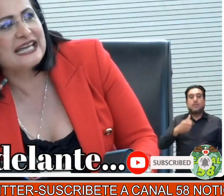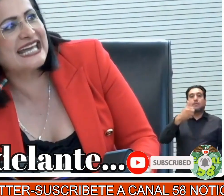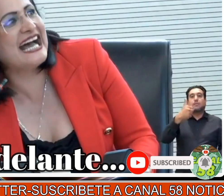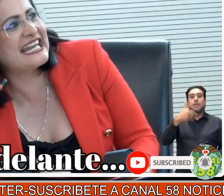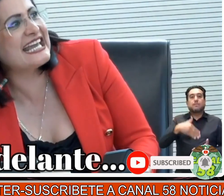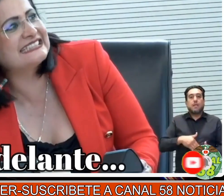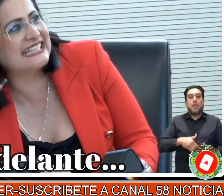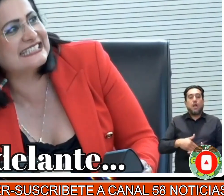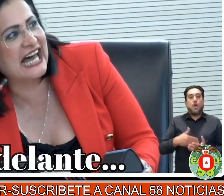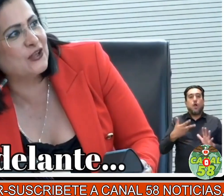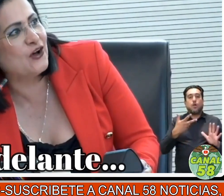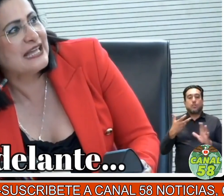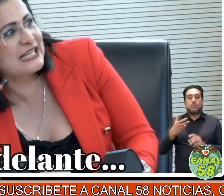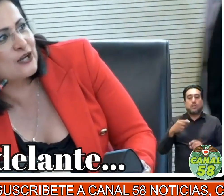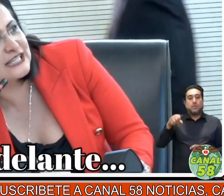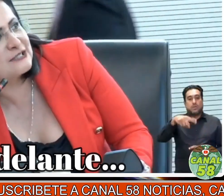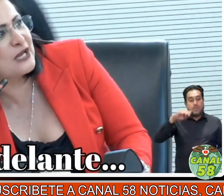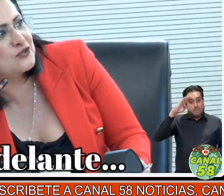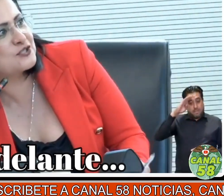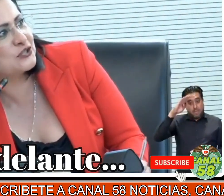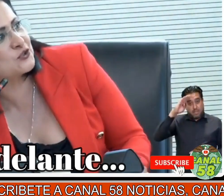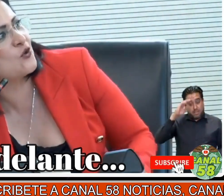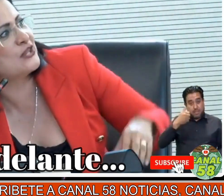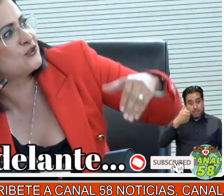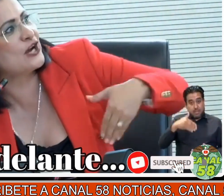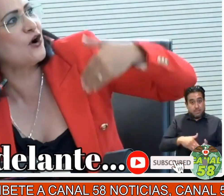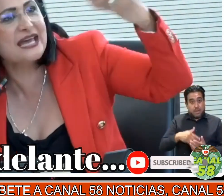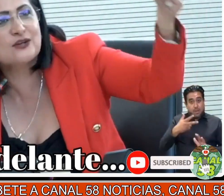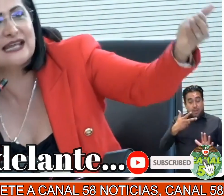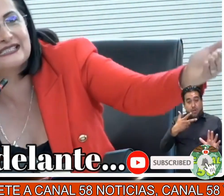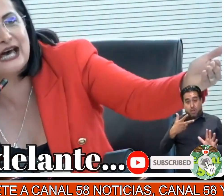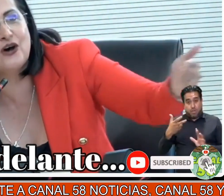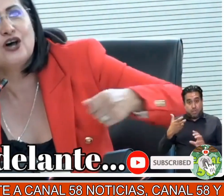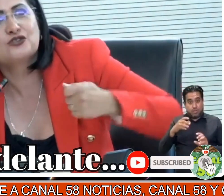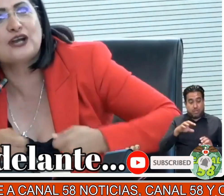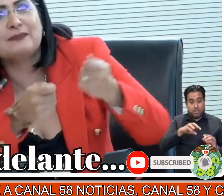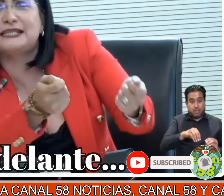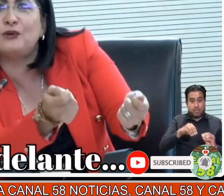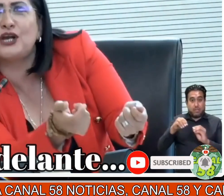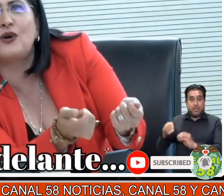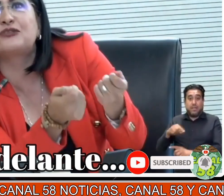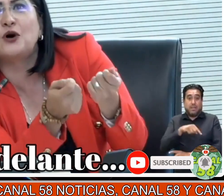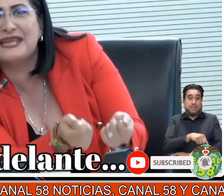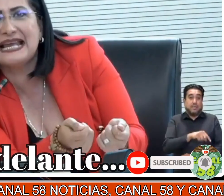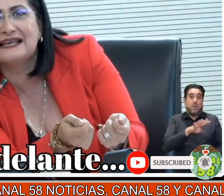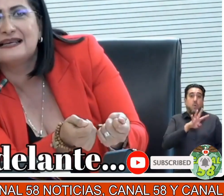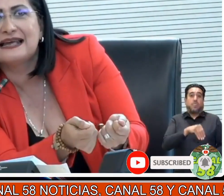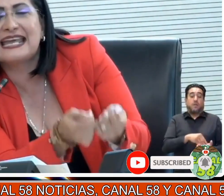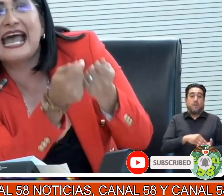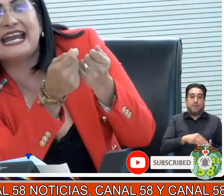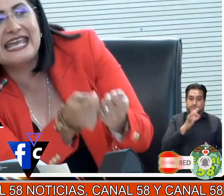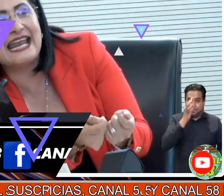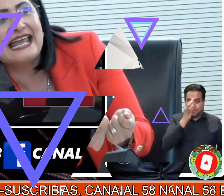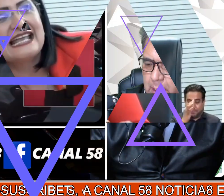6,800. ¿Qué haría este estado sin los 6,800 cuando el gobierno del estado solamente pone 4,000?